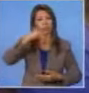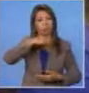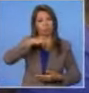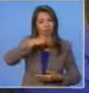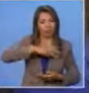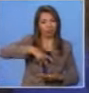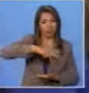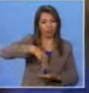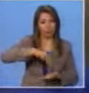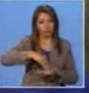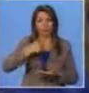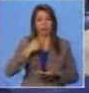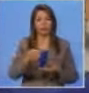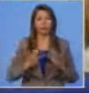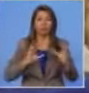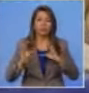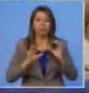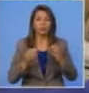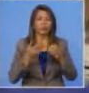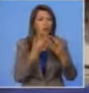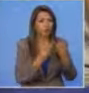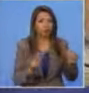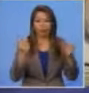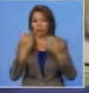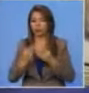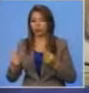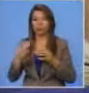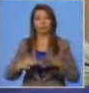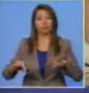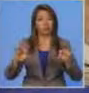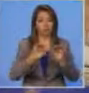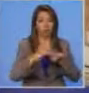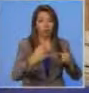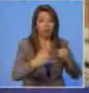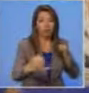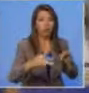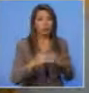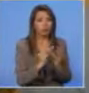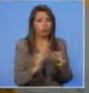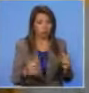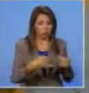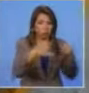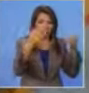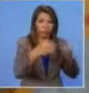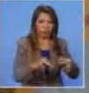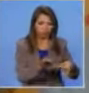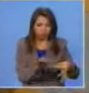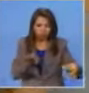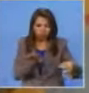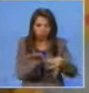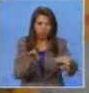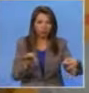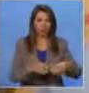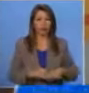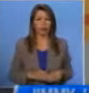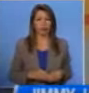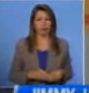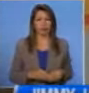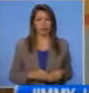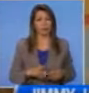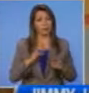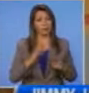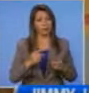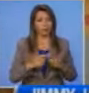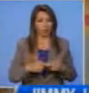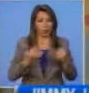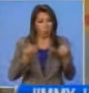también una solución de consenso a las disputas territoriales con esas provincias. Pero lo de fondo es esto. Hoy